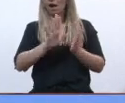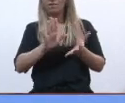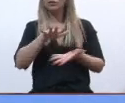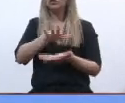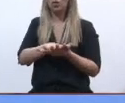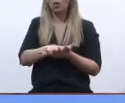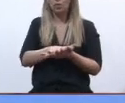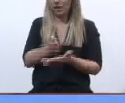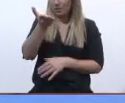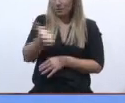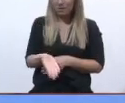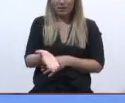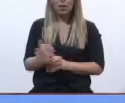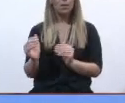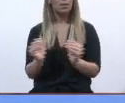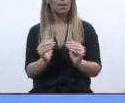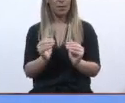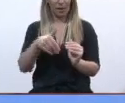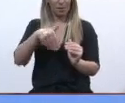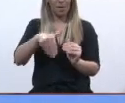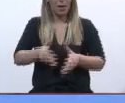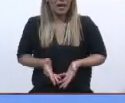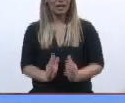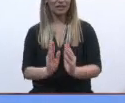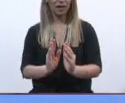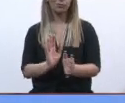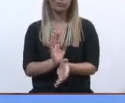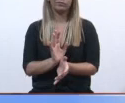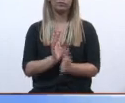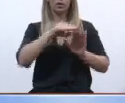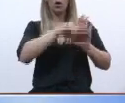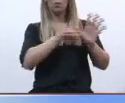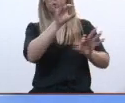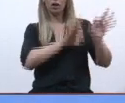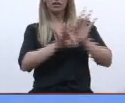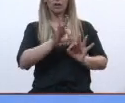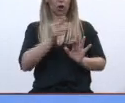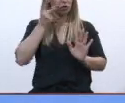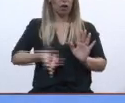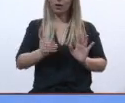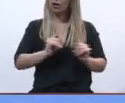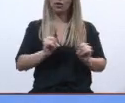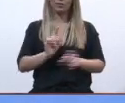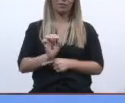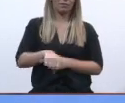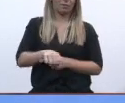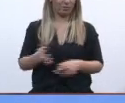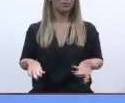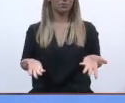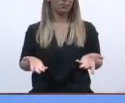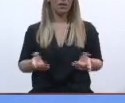es del bebé, el niño por nacer. No lo tiene en cuenta, no lo menciona. no lo reconoce. Tampoco habla